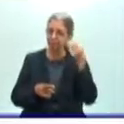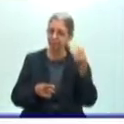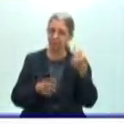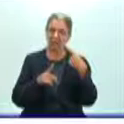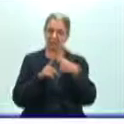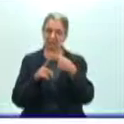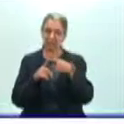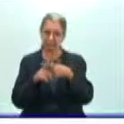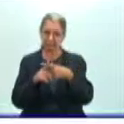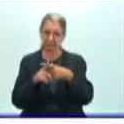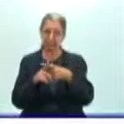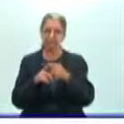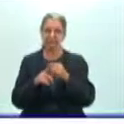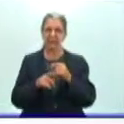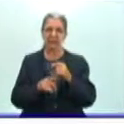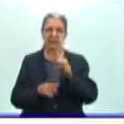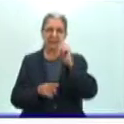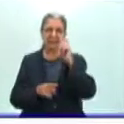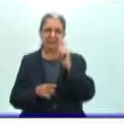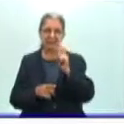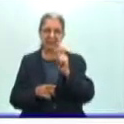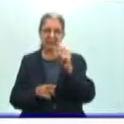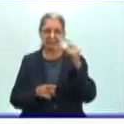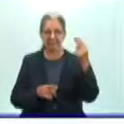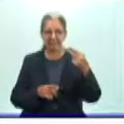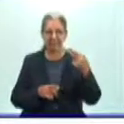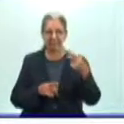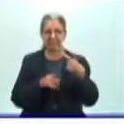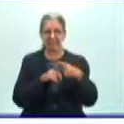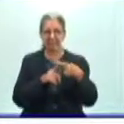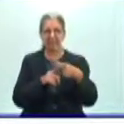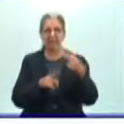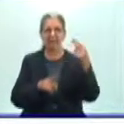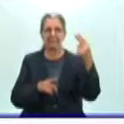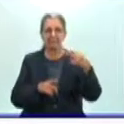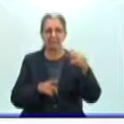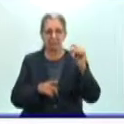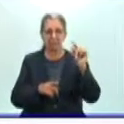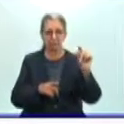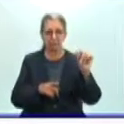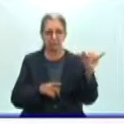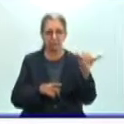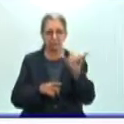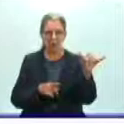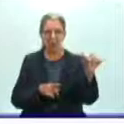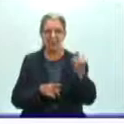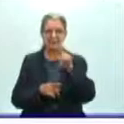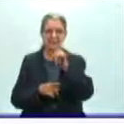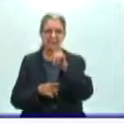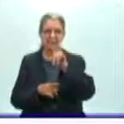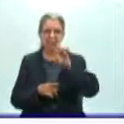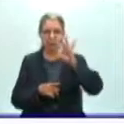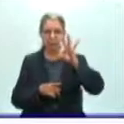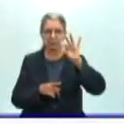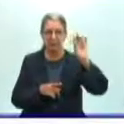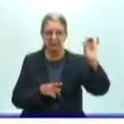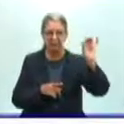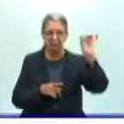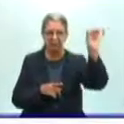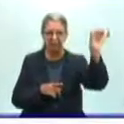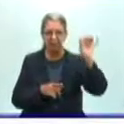adición de los arcos TP y PQ es igual a